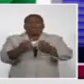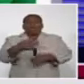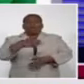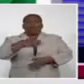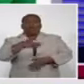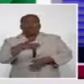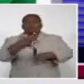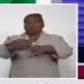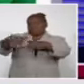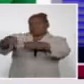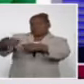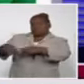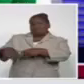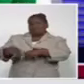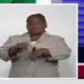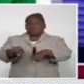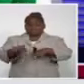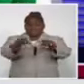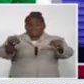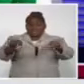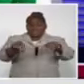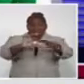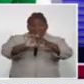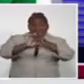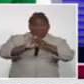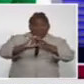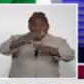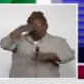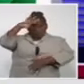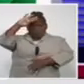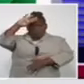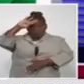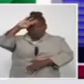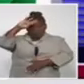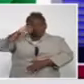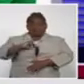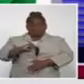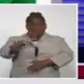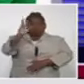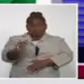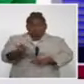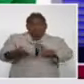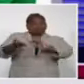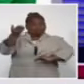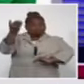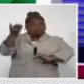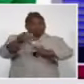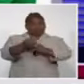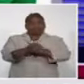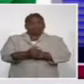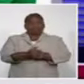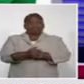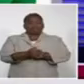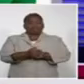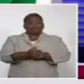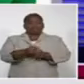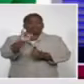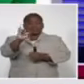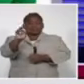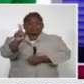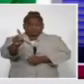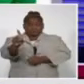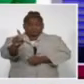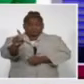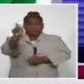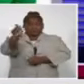las salas de terapia intensiva de Cuba, una cifra elevada de pacientes confirmados, 61.